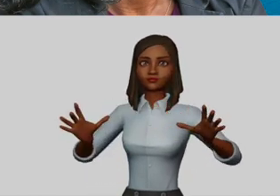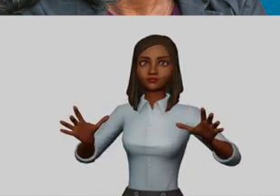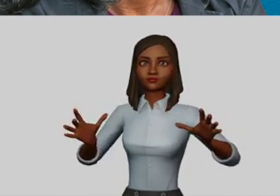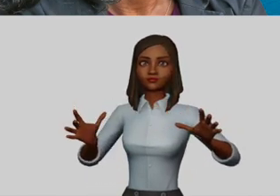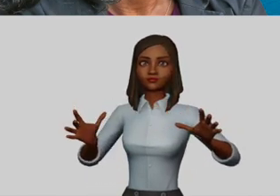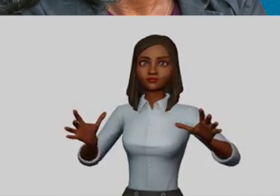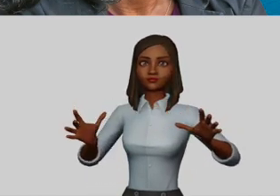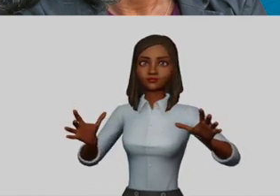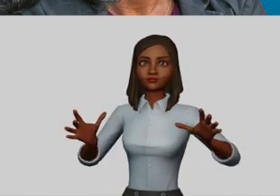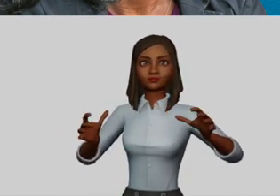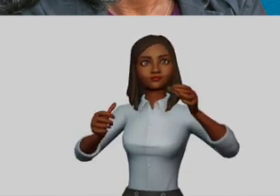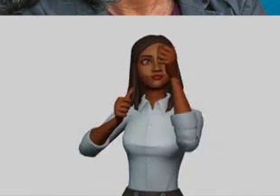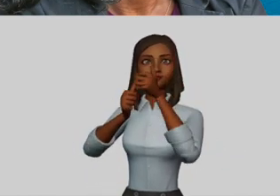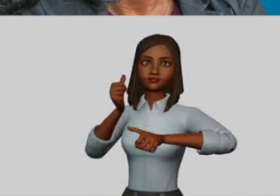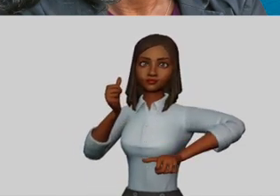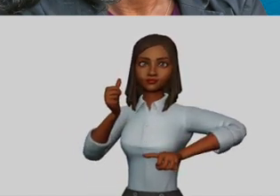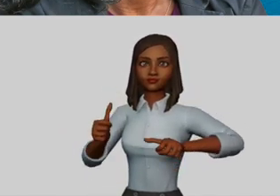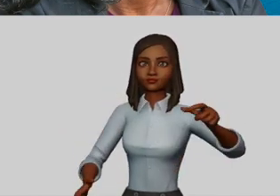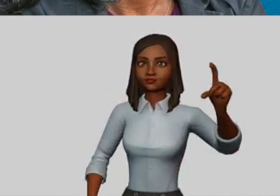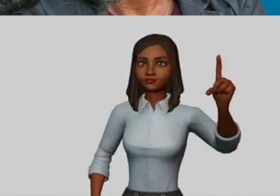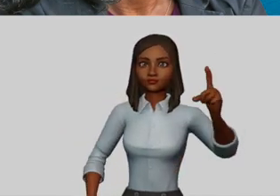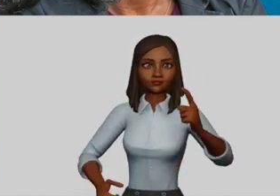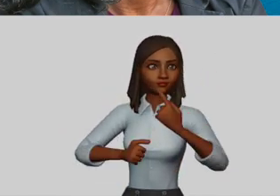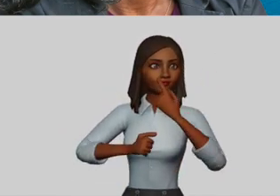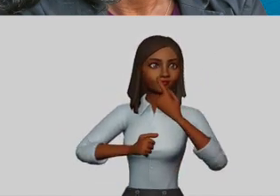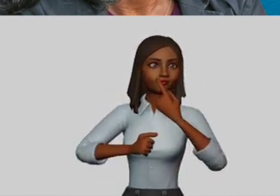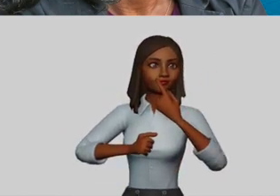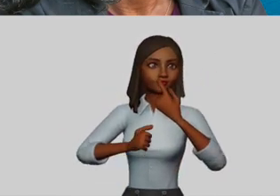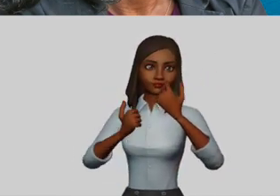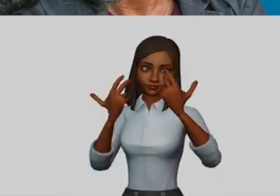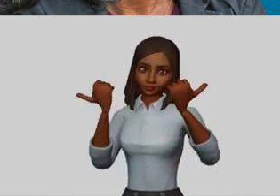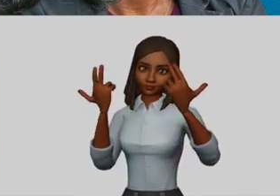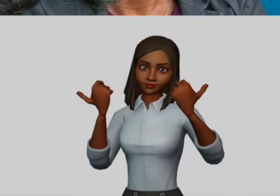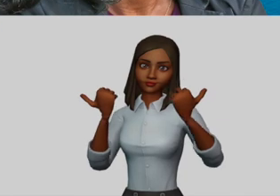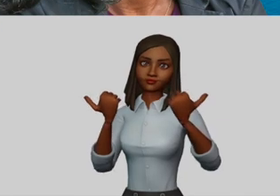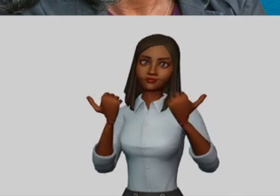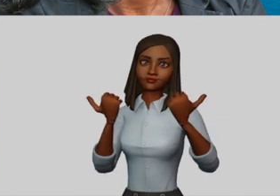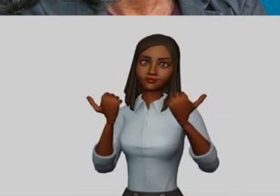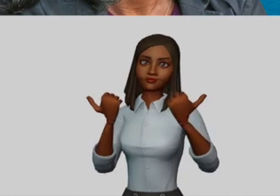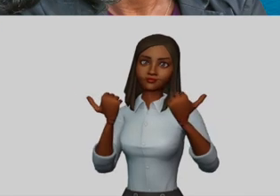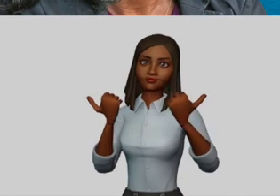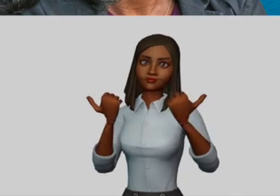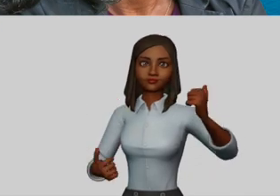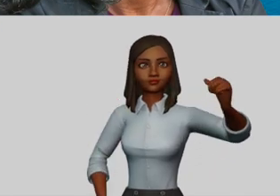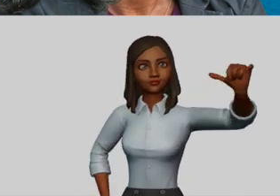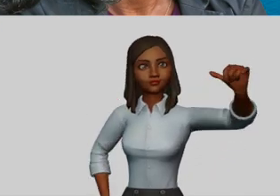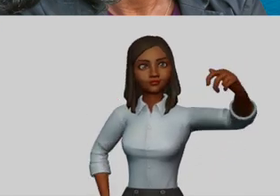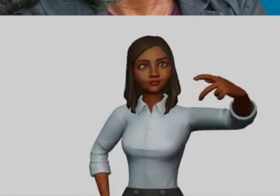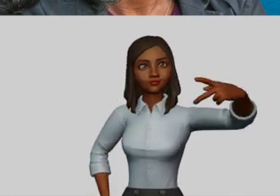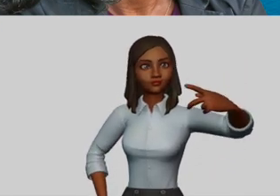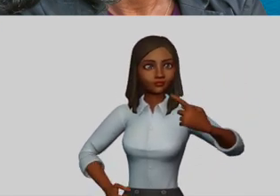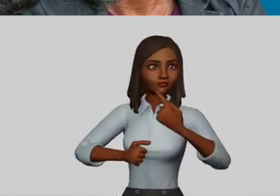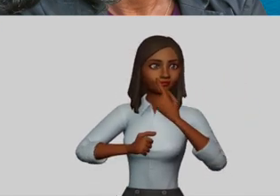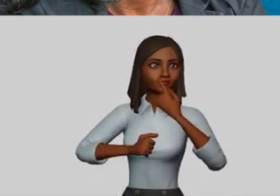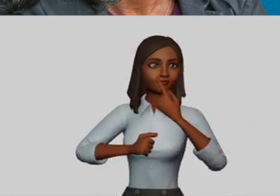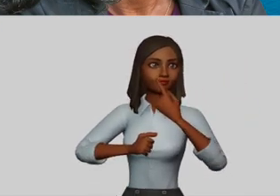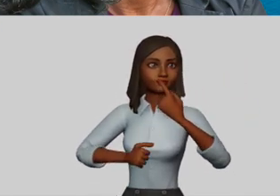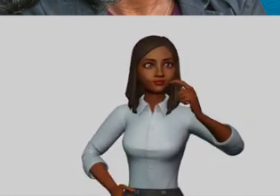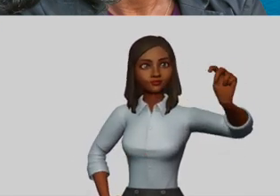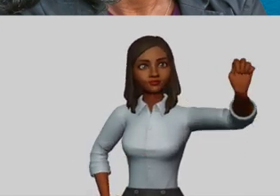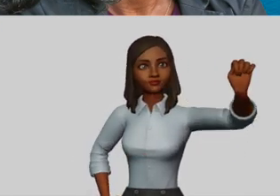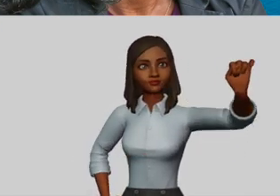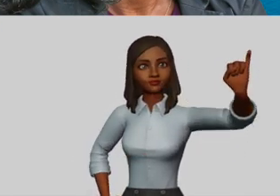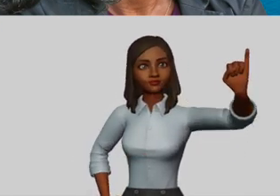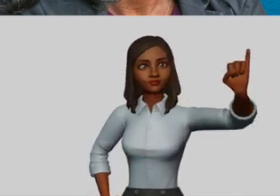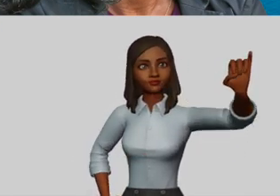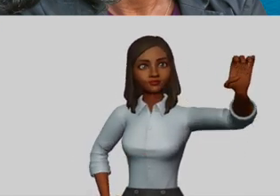danos el rocket pitch. Porque eso siempre, en todos los temas que son de apoyo a la comunidad, siempre, o sea,